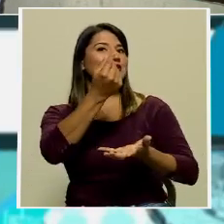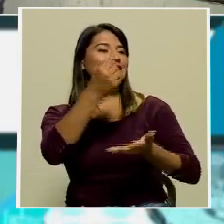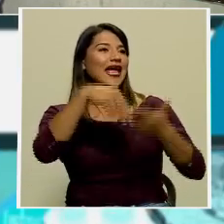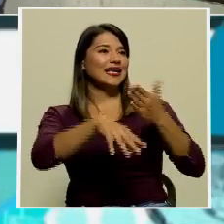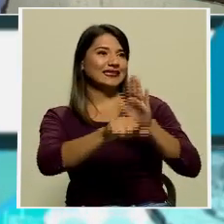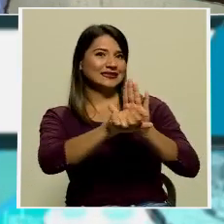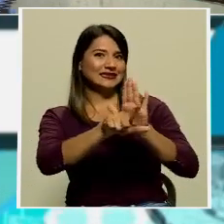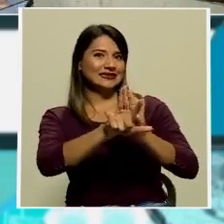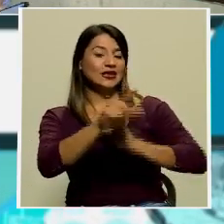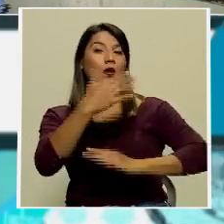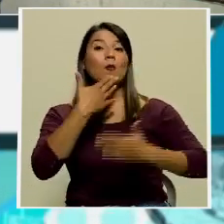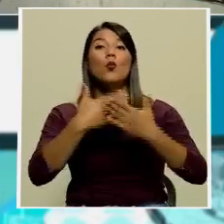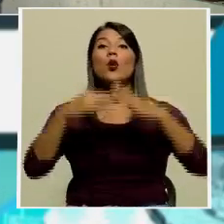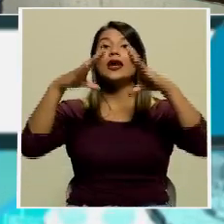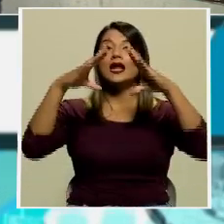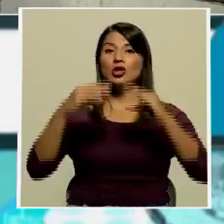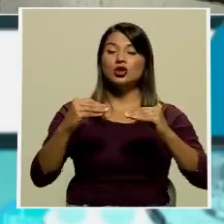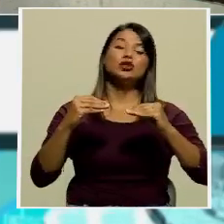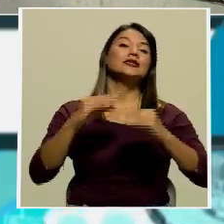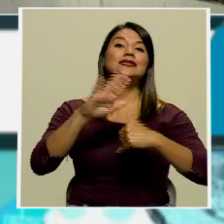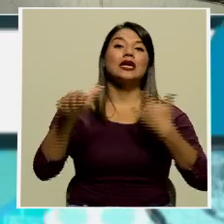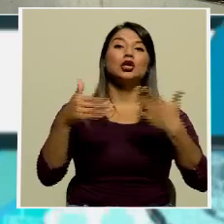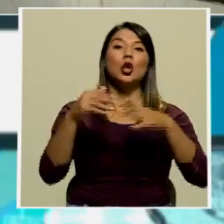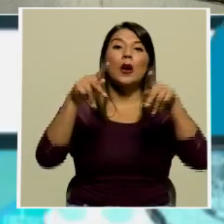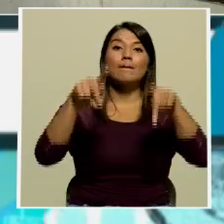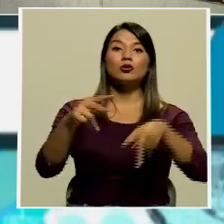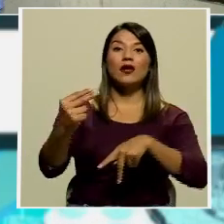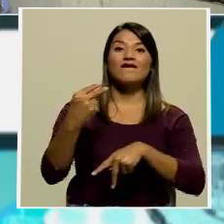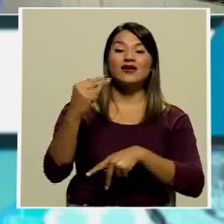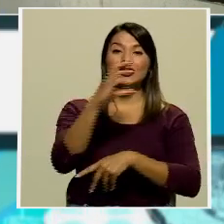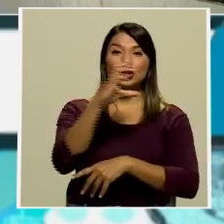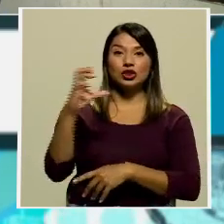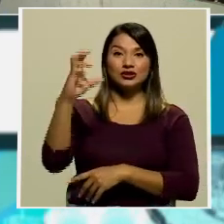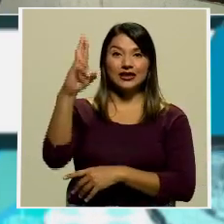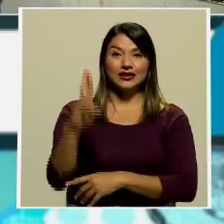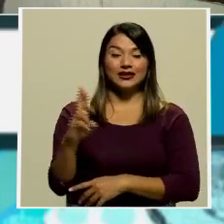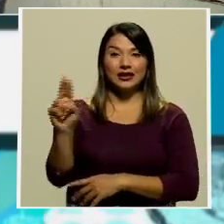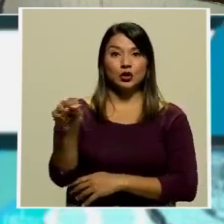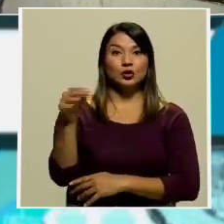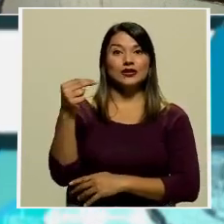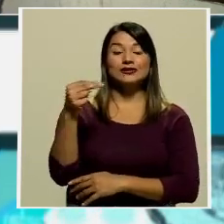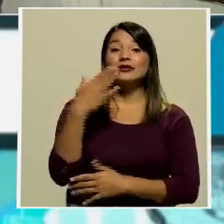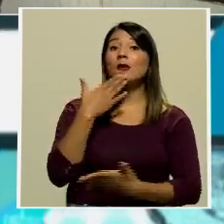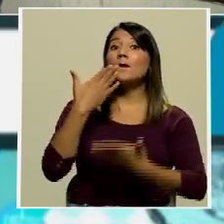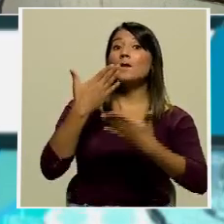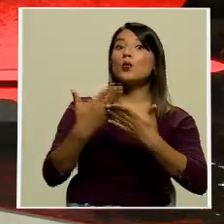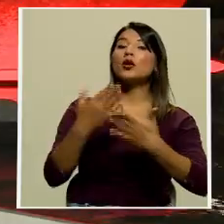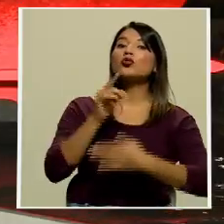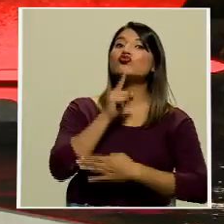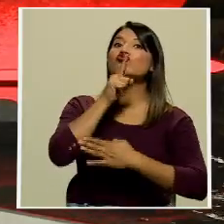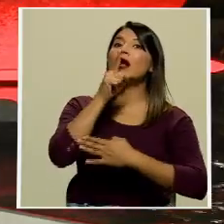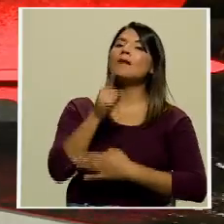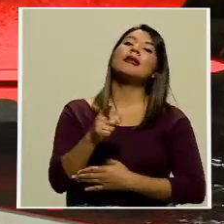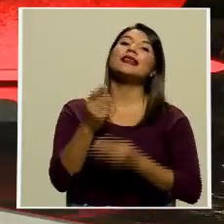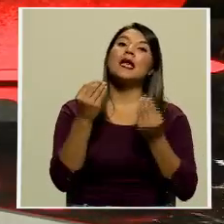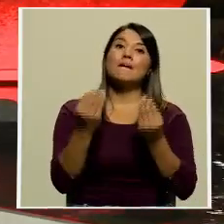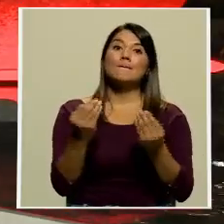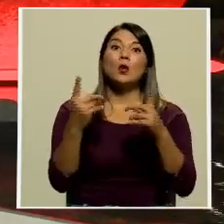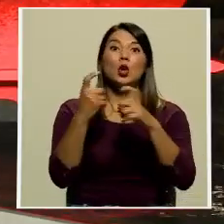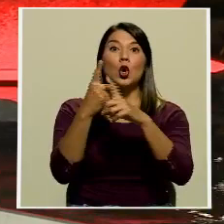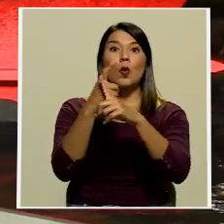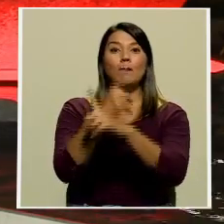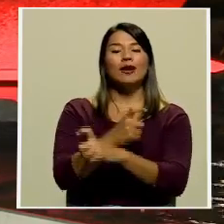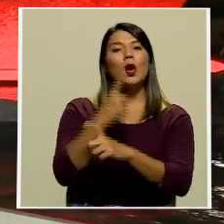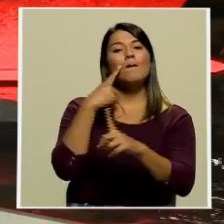Buenas noches, Ernesto, y buenas noches a todos los que nos siguen a través de Costa Rica Noticias. Bueno, realmente es algo complejo por